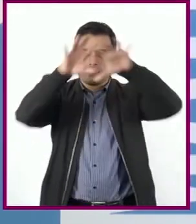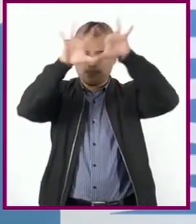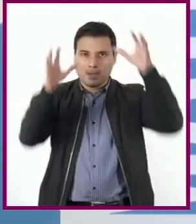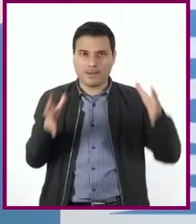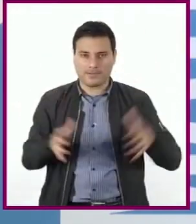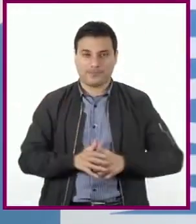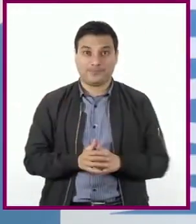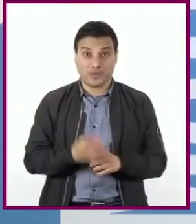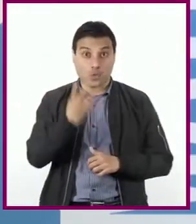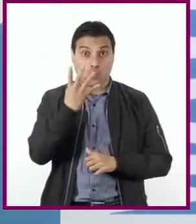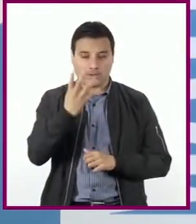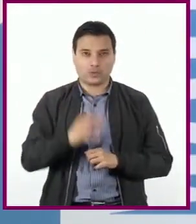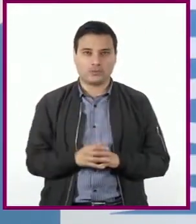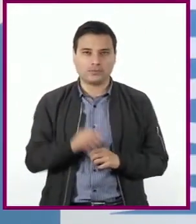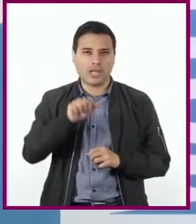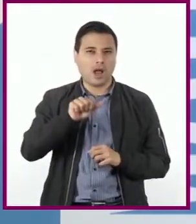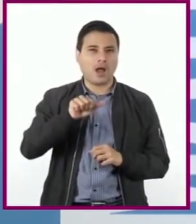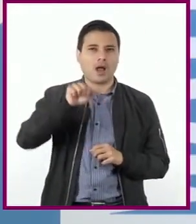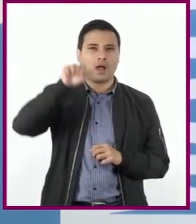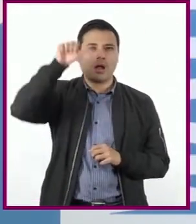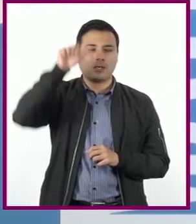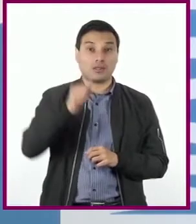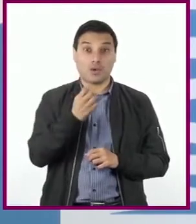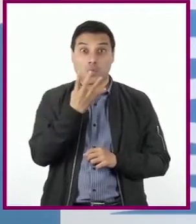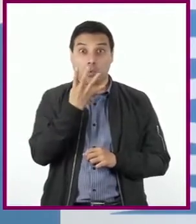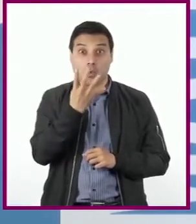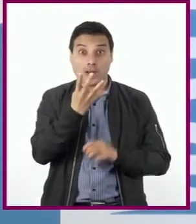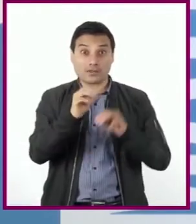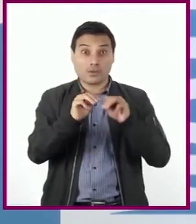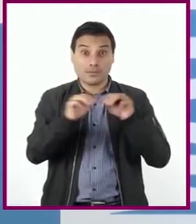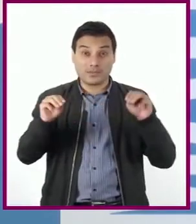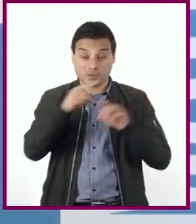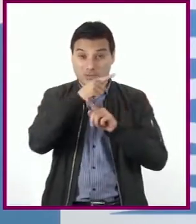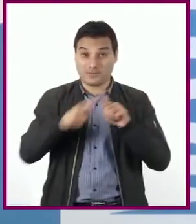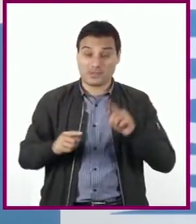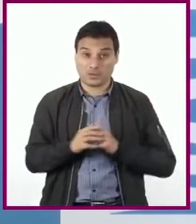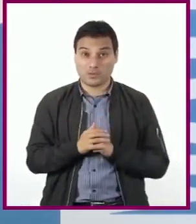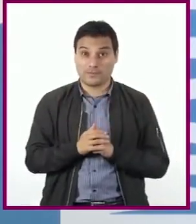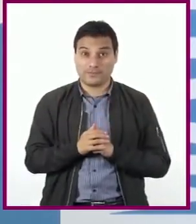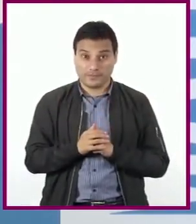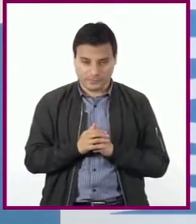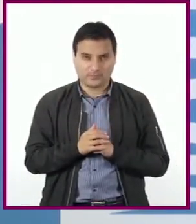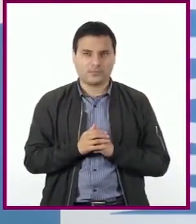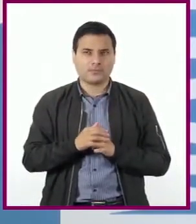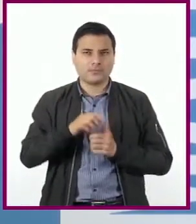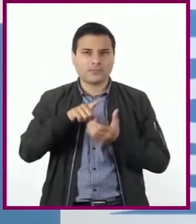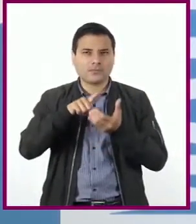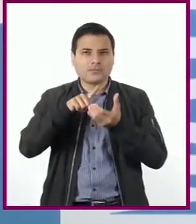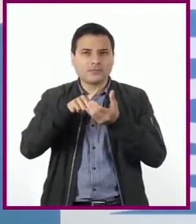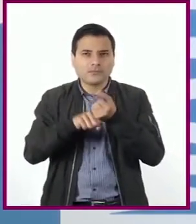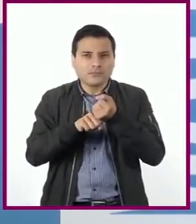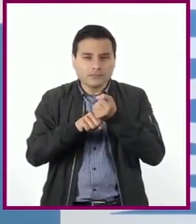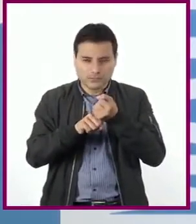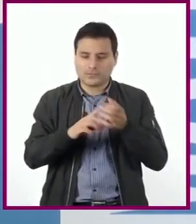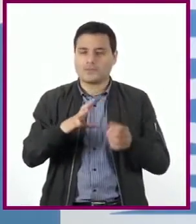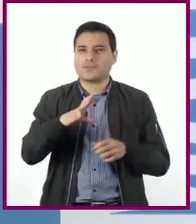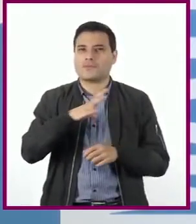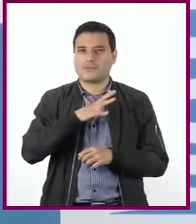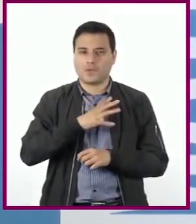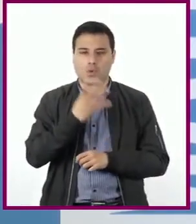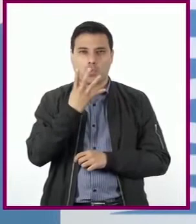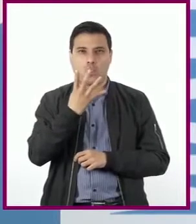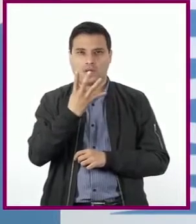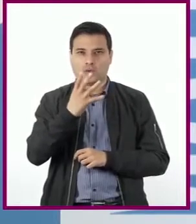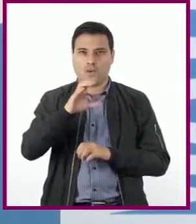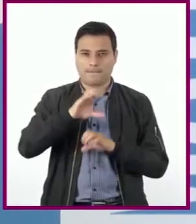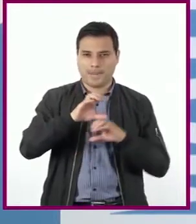colosos alcanzan una altura de 4,5 metros y están compuestos de 4 bloques, en los cuales